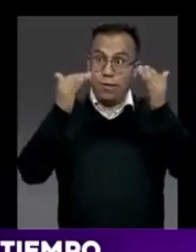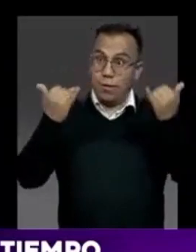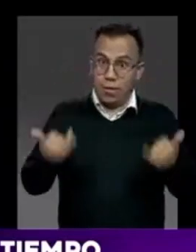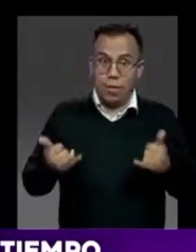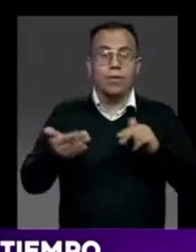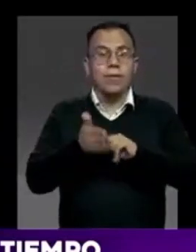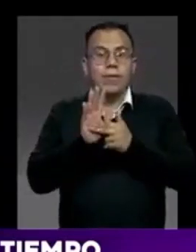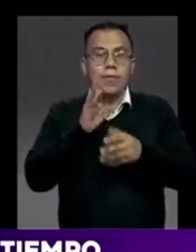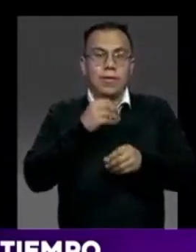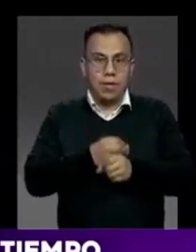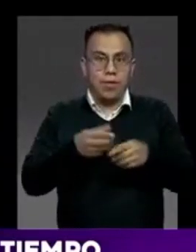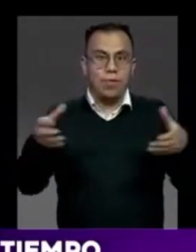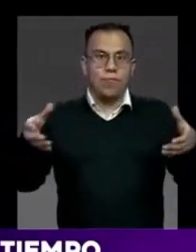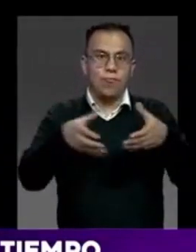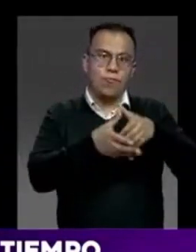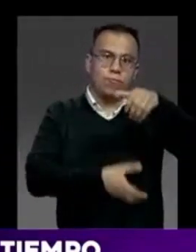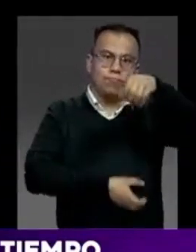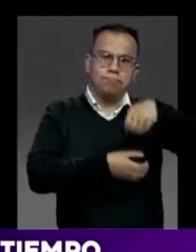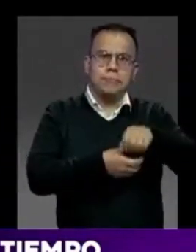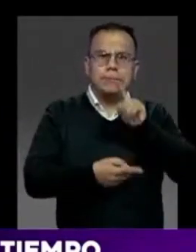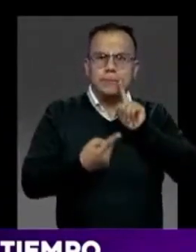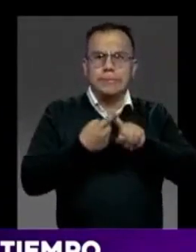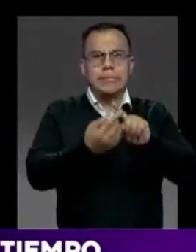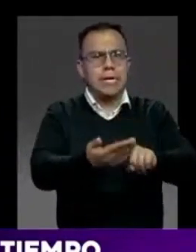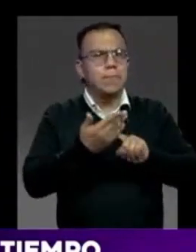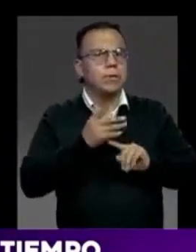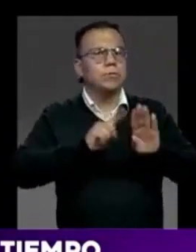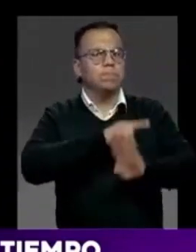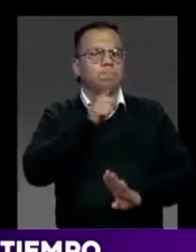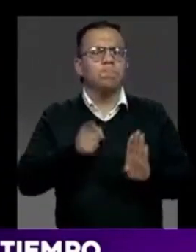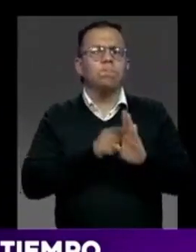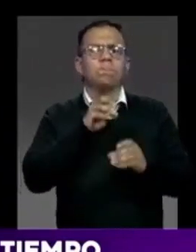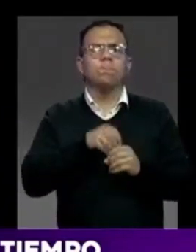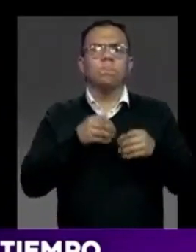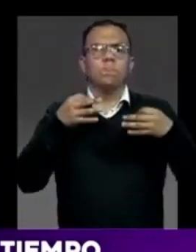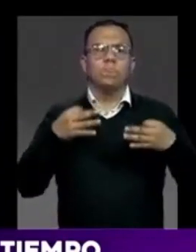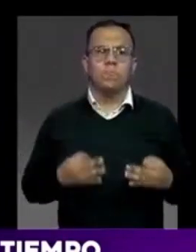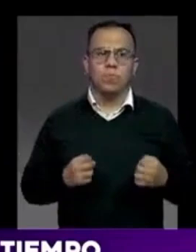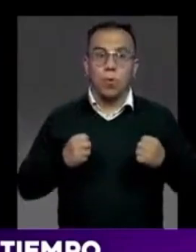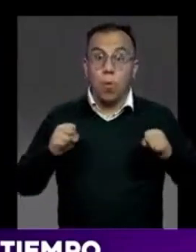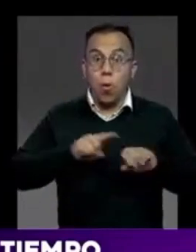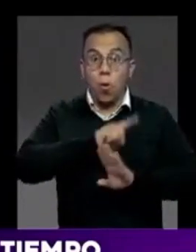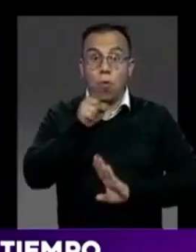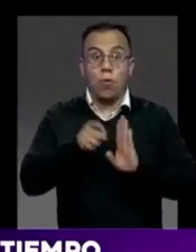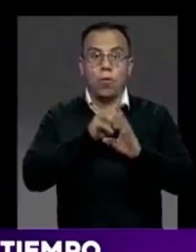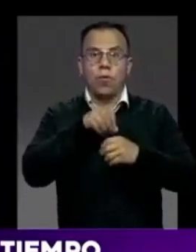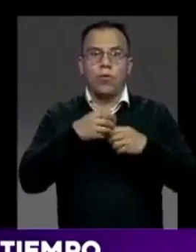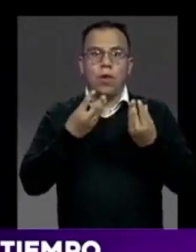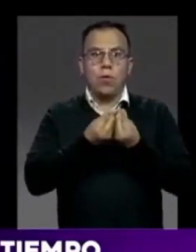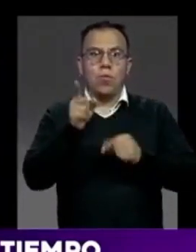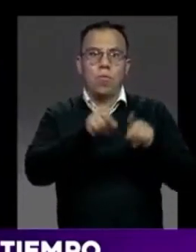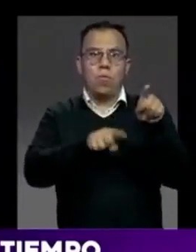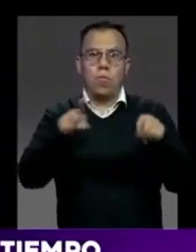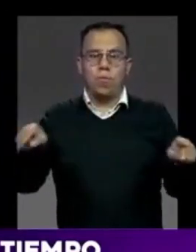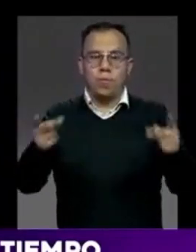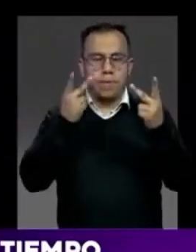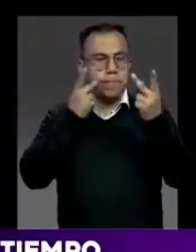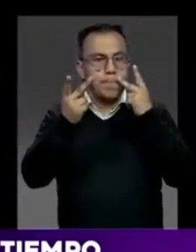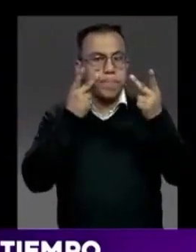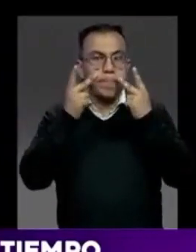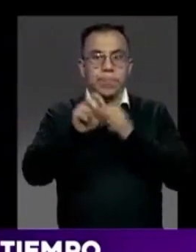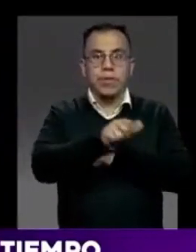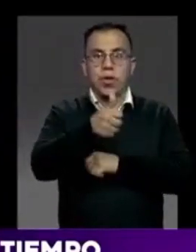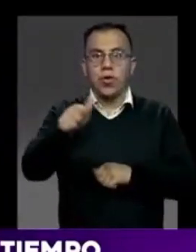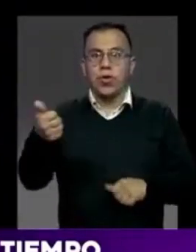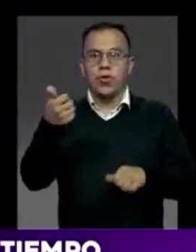país y más con fedemunicipios eso da mucho a entender el centralismo del poder y algunos grupos que están interesados en visibilizar otras